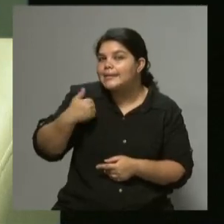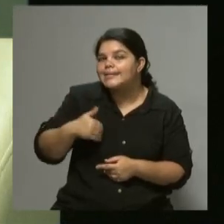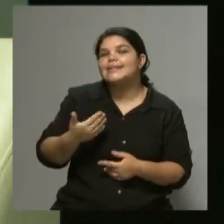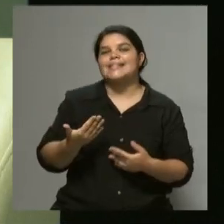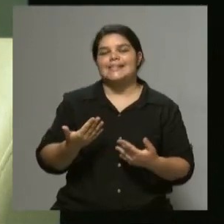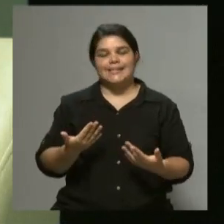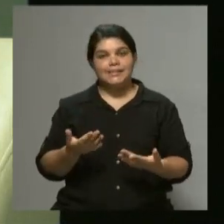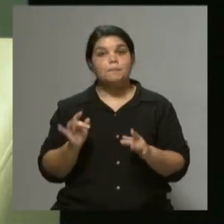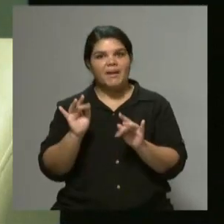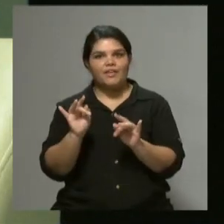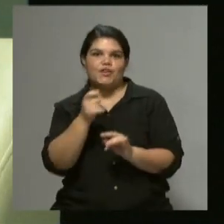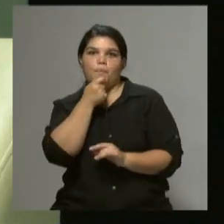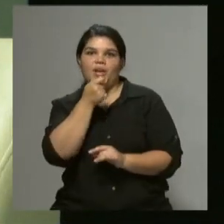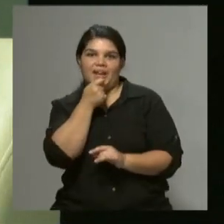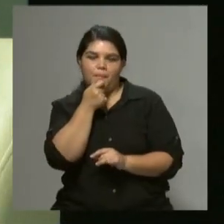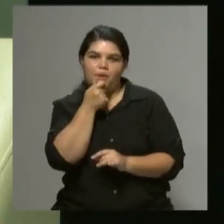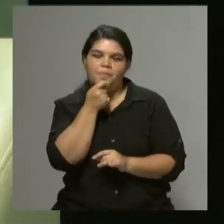menos un viernes